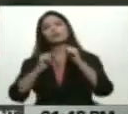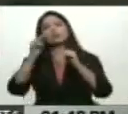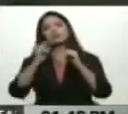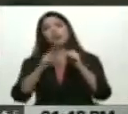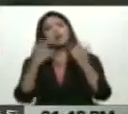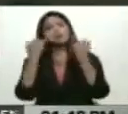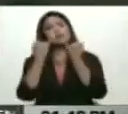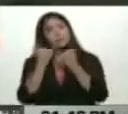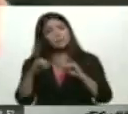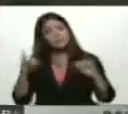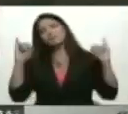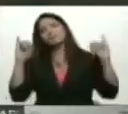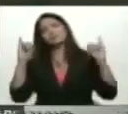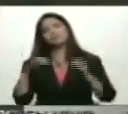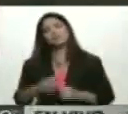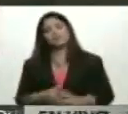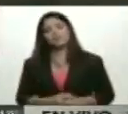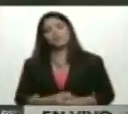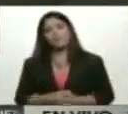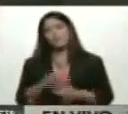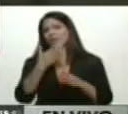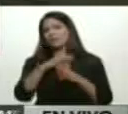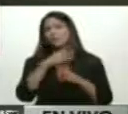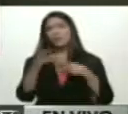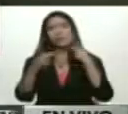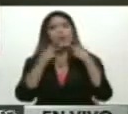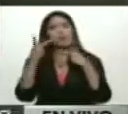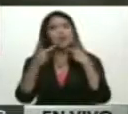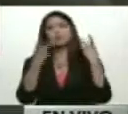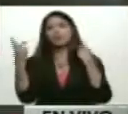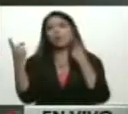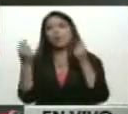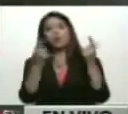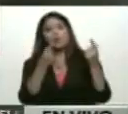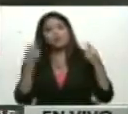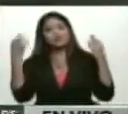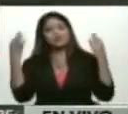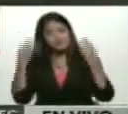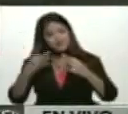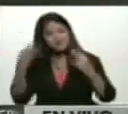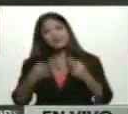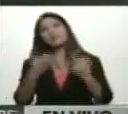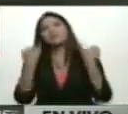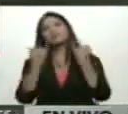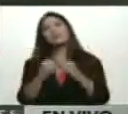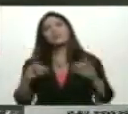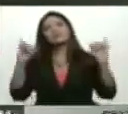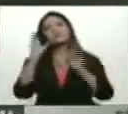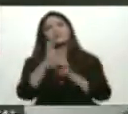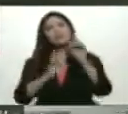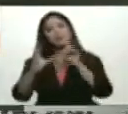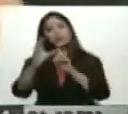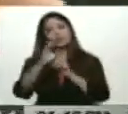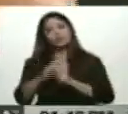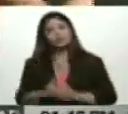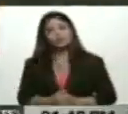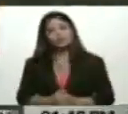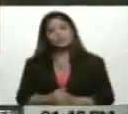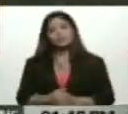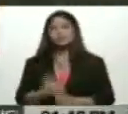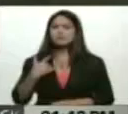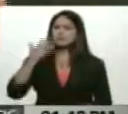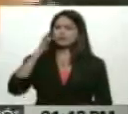independencia más allá de lo político y de lo económico una verdadera independencia cultural pareciera uno